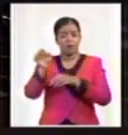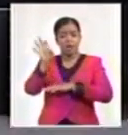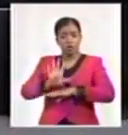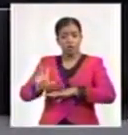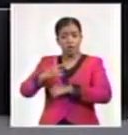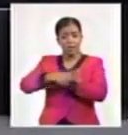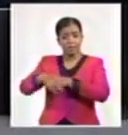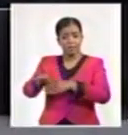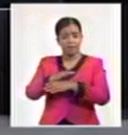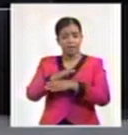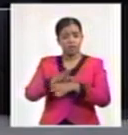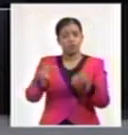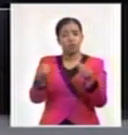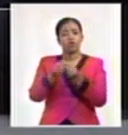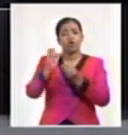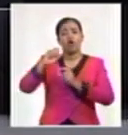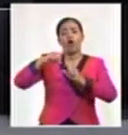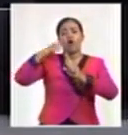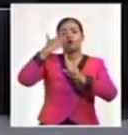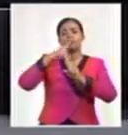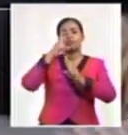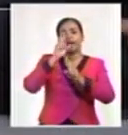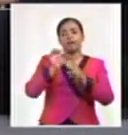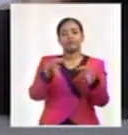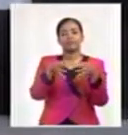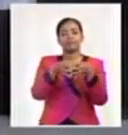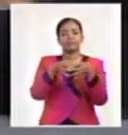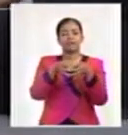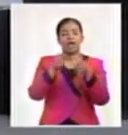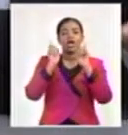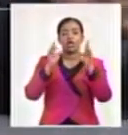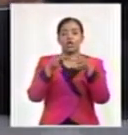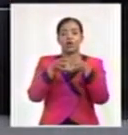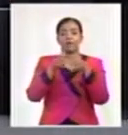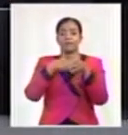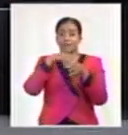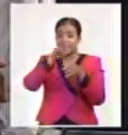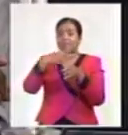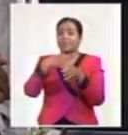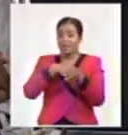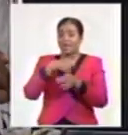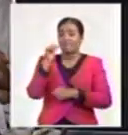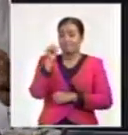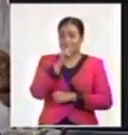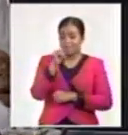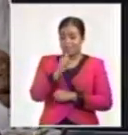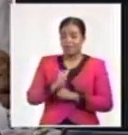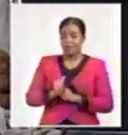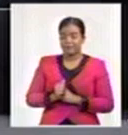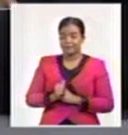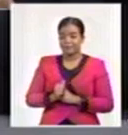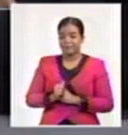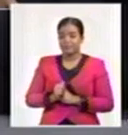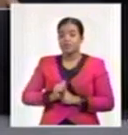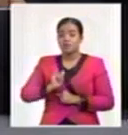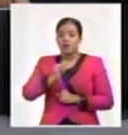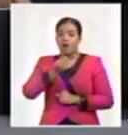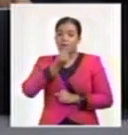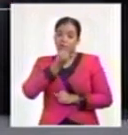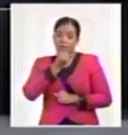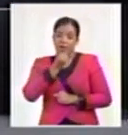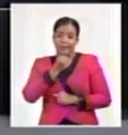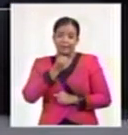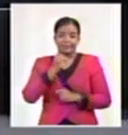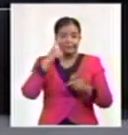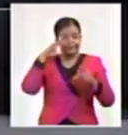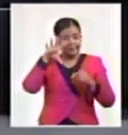OTAN. Yo le decía, tenemos ese video. Claro, no hablaba en los términos en que usted la analizó, pero nos da pie para el